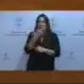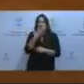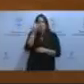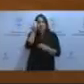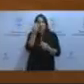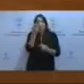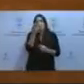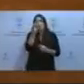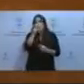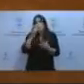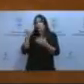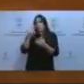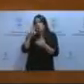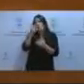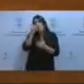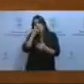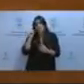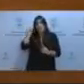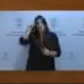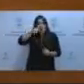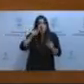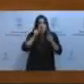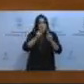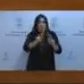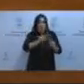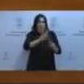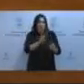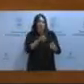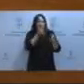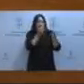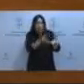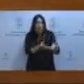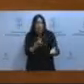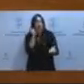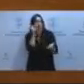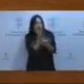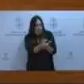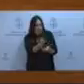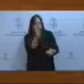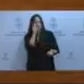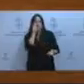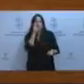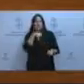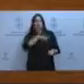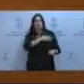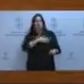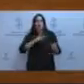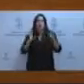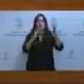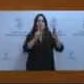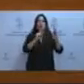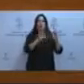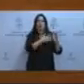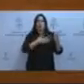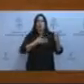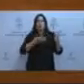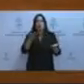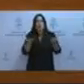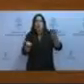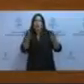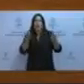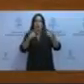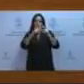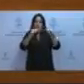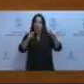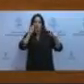pero los últimos 20 años, veremos que somos incapaces. No hay más que declaraciones, apostamos por el turismo, vamos a desestacionalizar, vamos a equilibrar las zonas turísticas de Asturias.